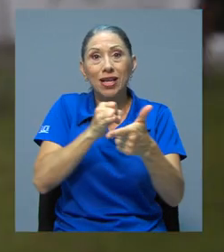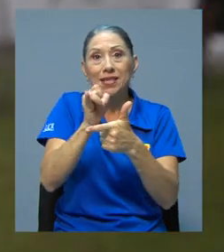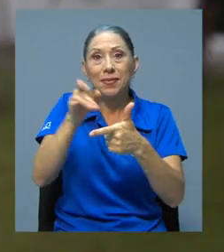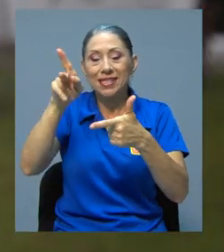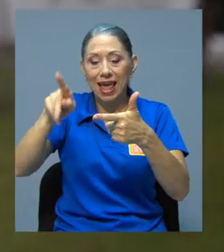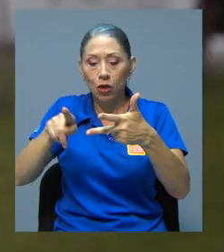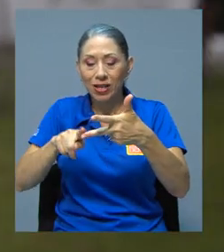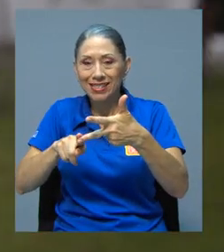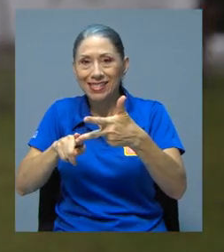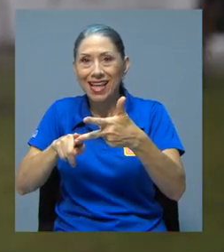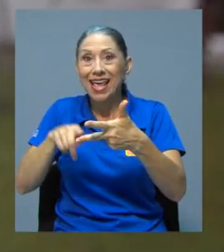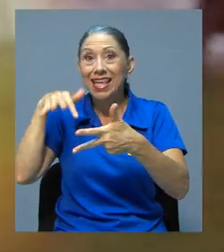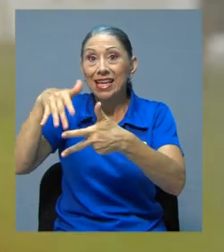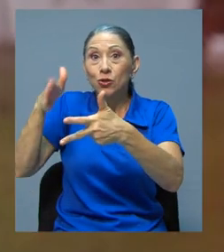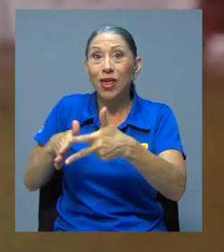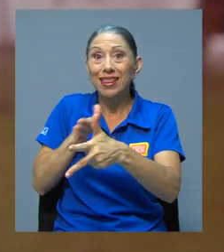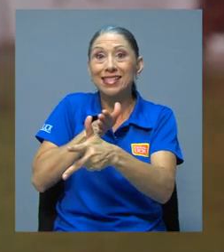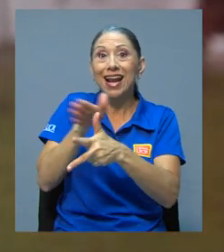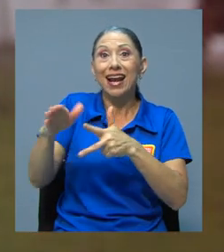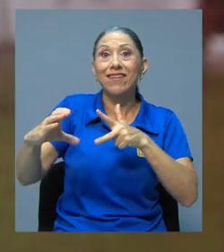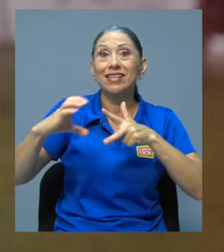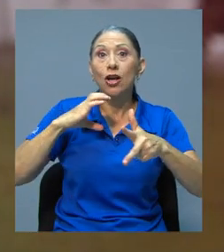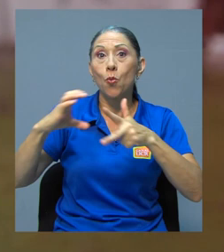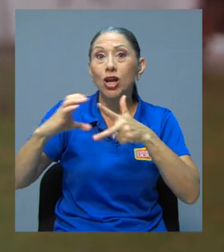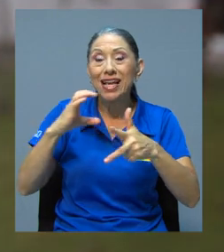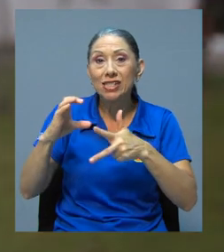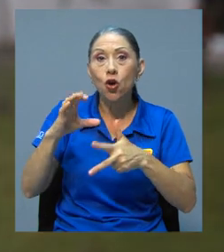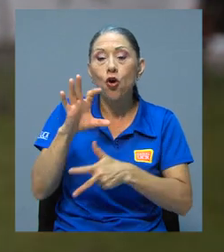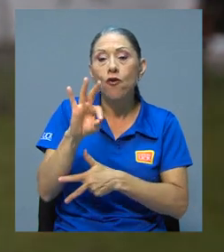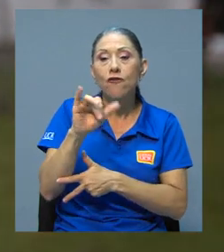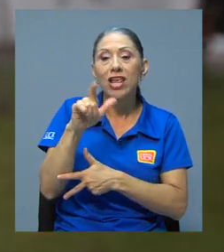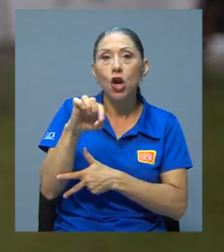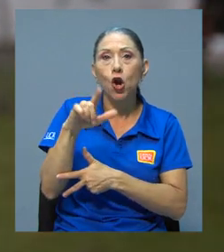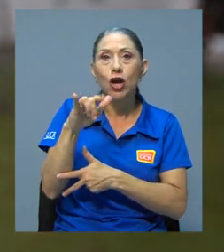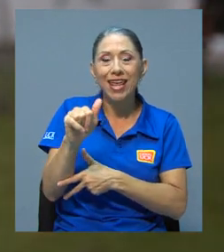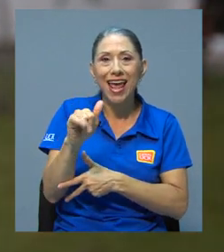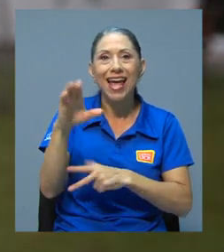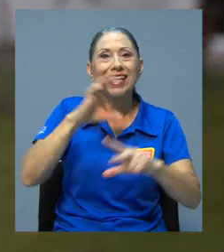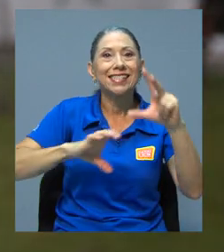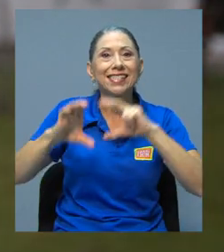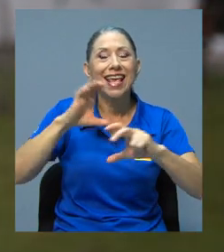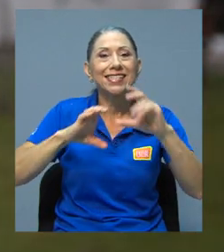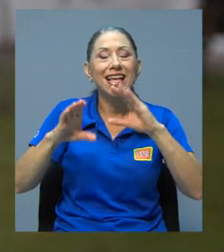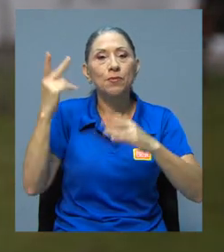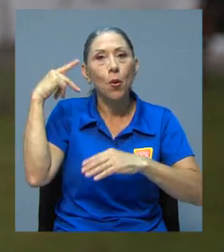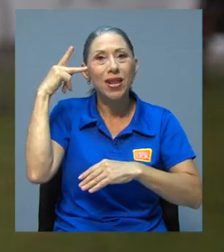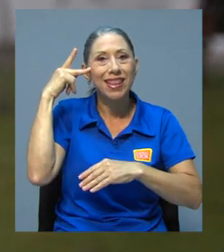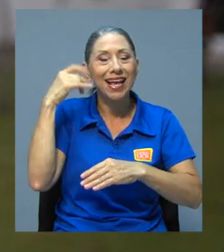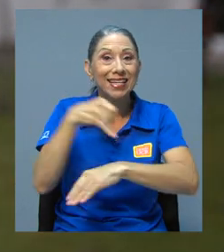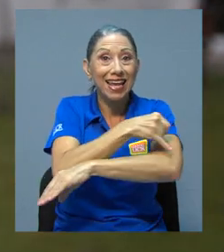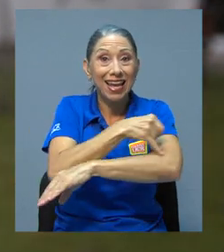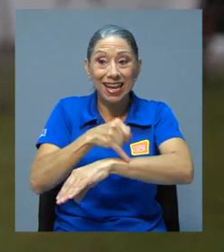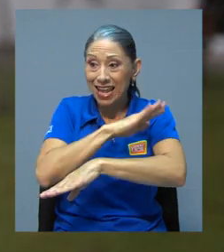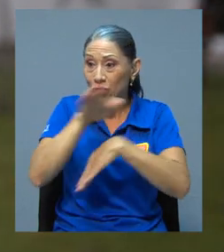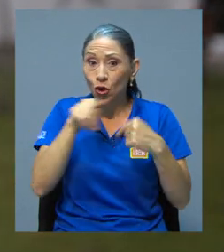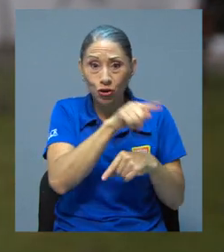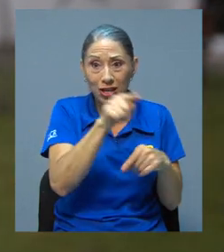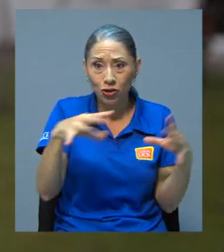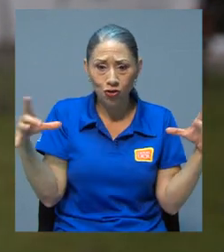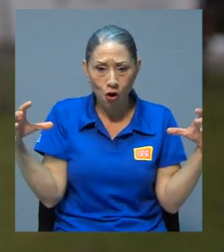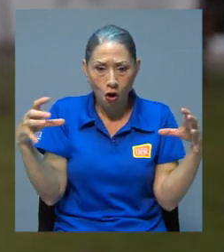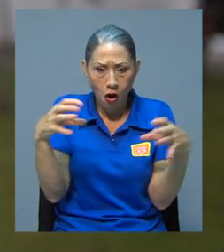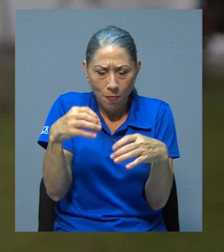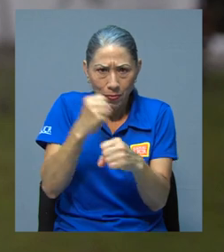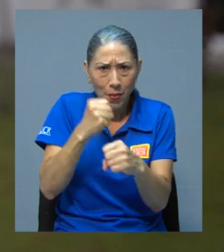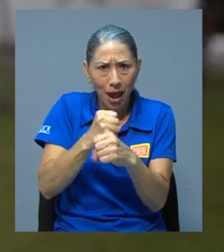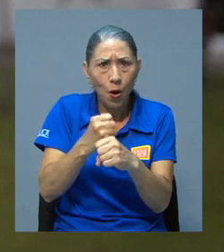investigadoras y estudiantes de las carreras de comunicación, filología, ciencias políticas e ingeniería, con el fin de